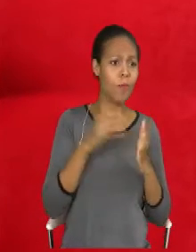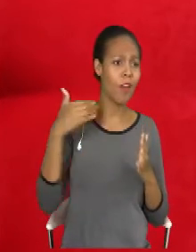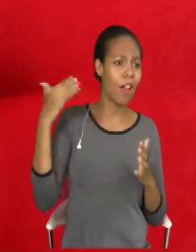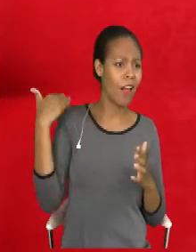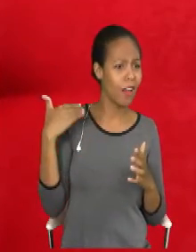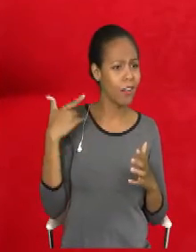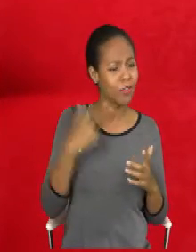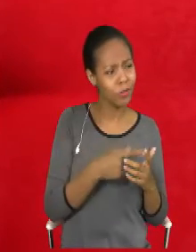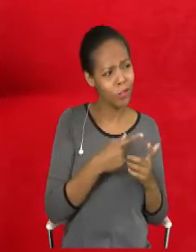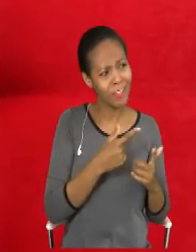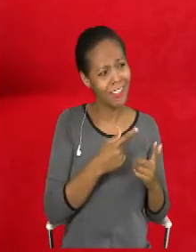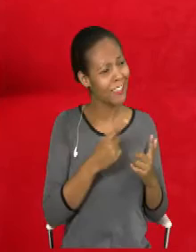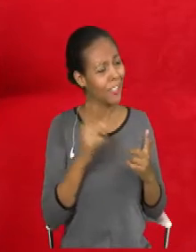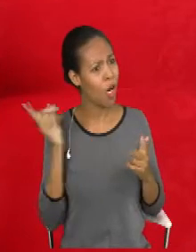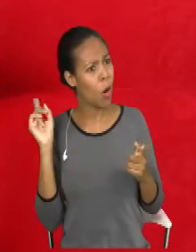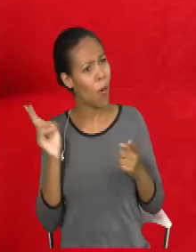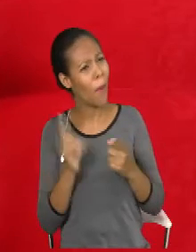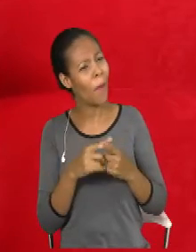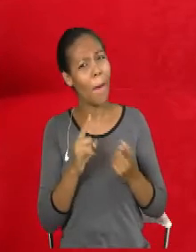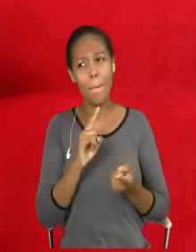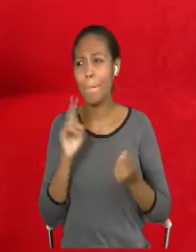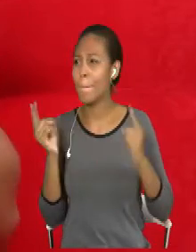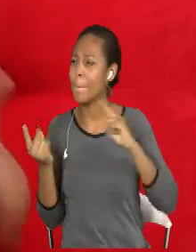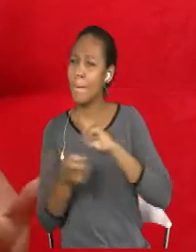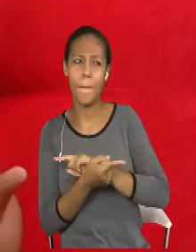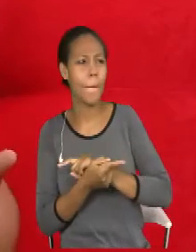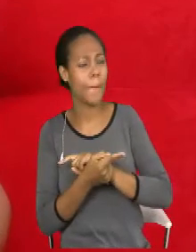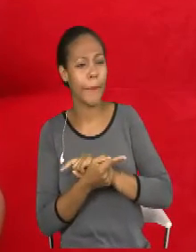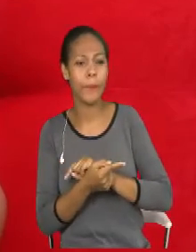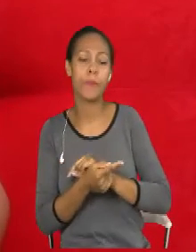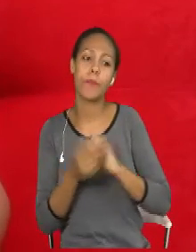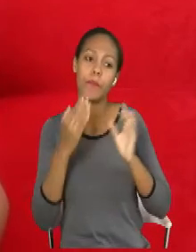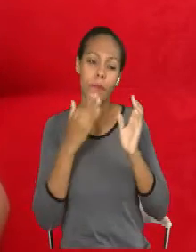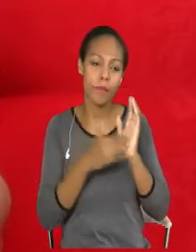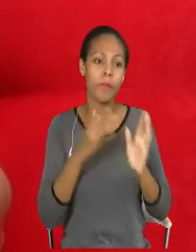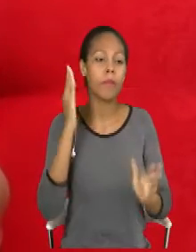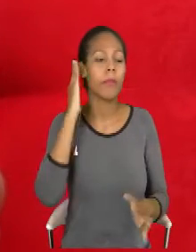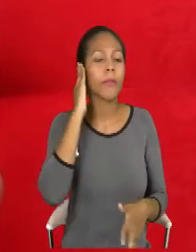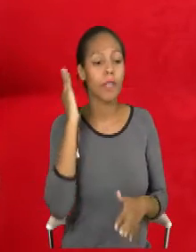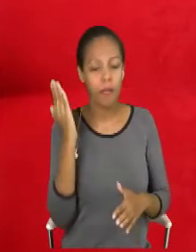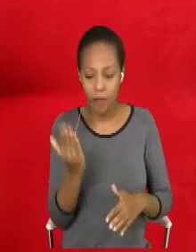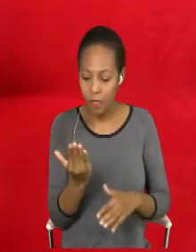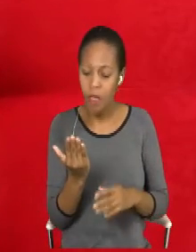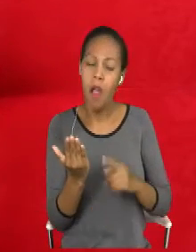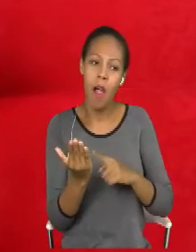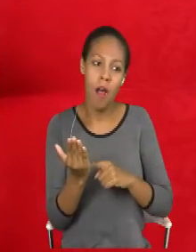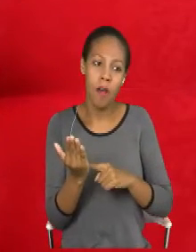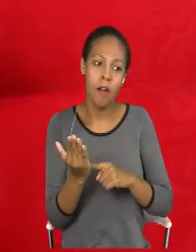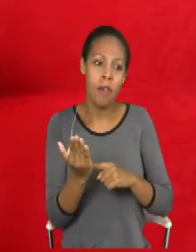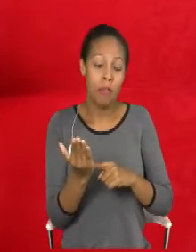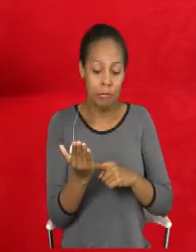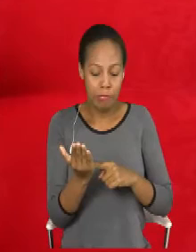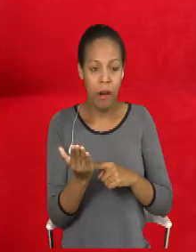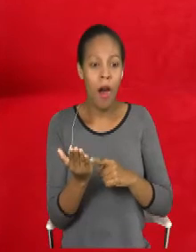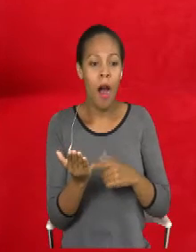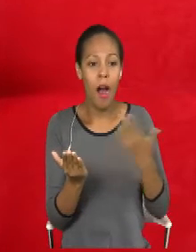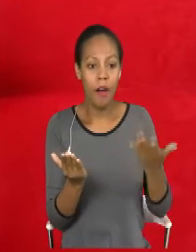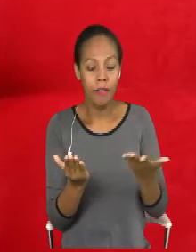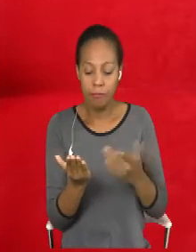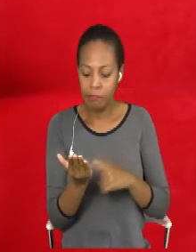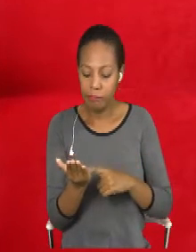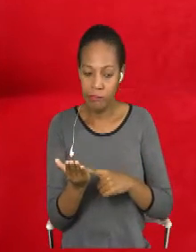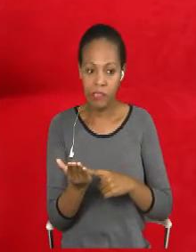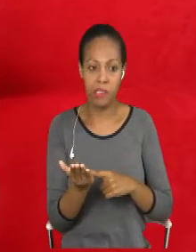haya cambiado totalmente. De ahí que los celulares hoy en día sean aparatos